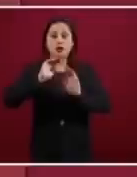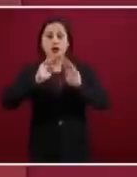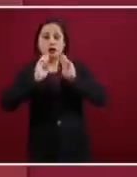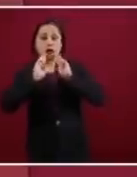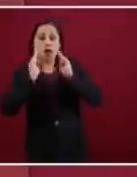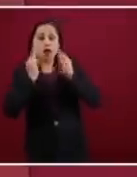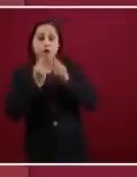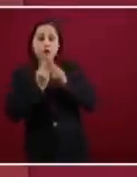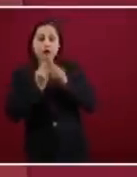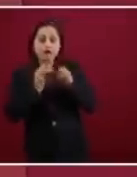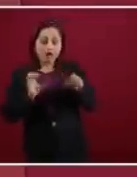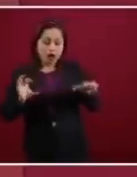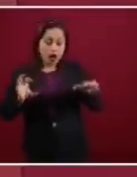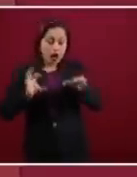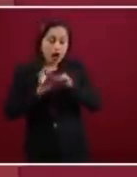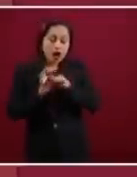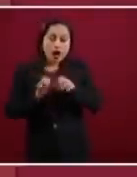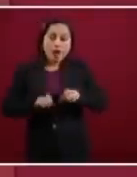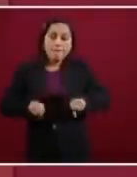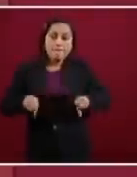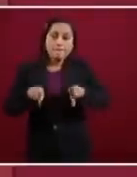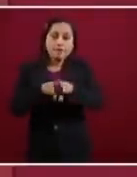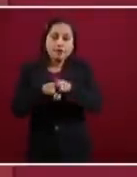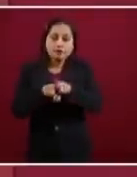cuando no existen fronteras